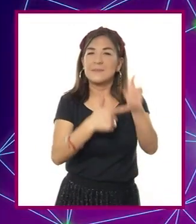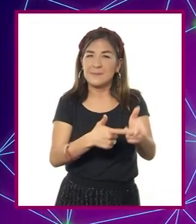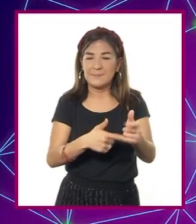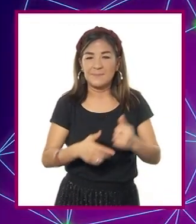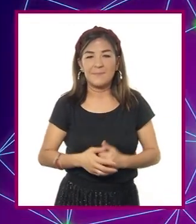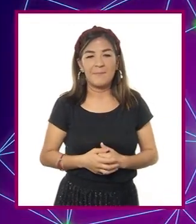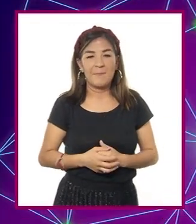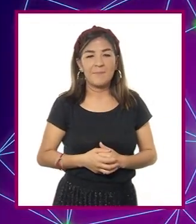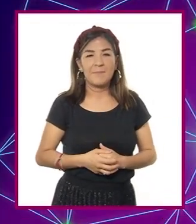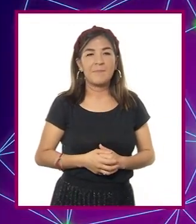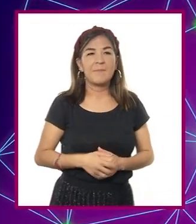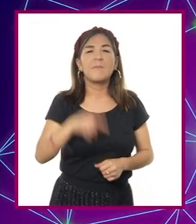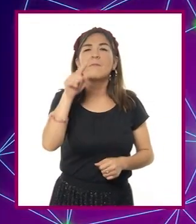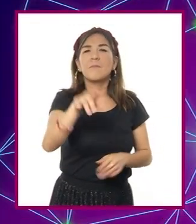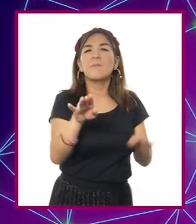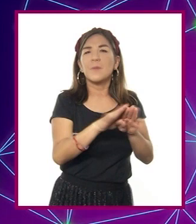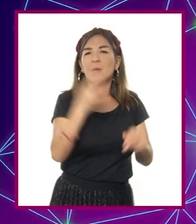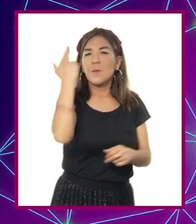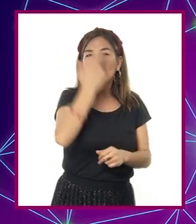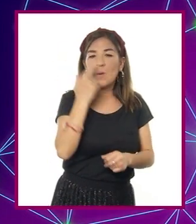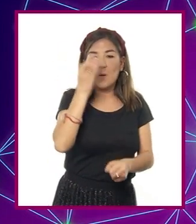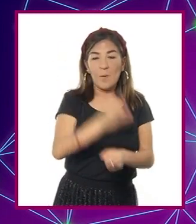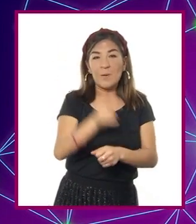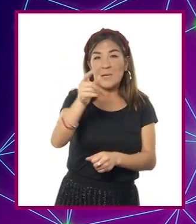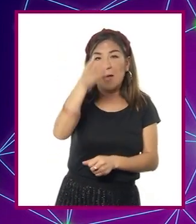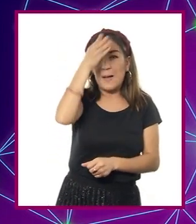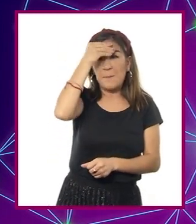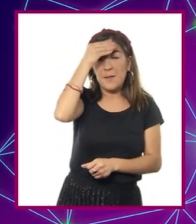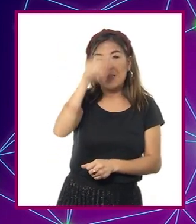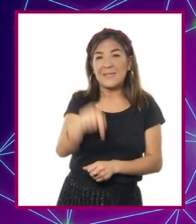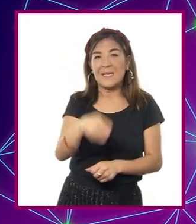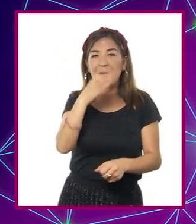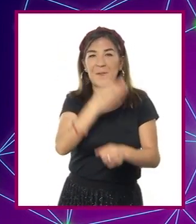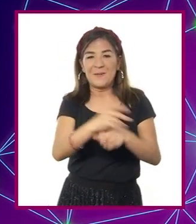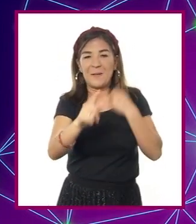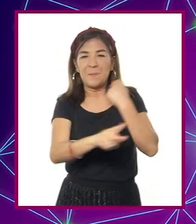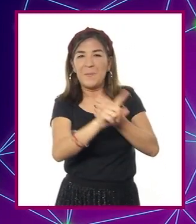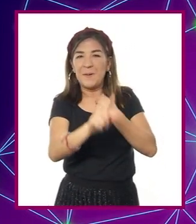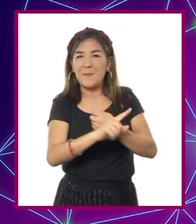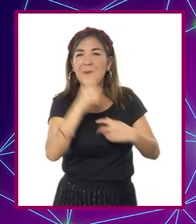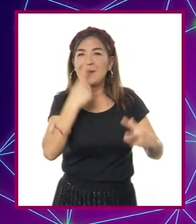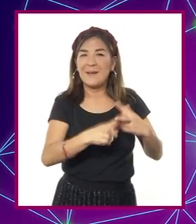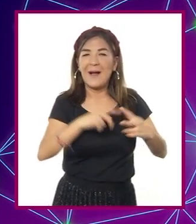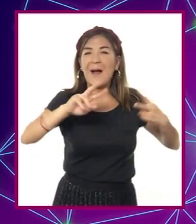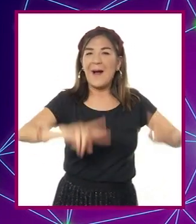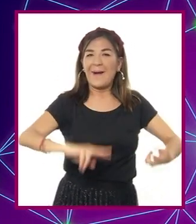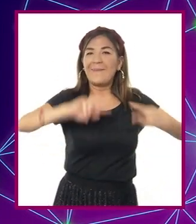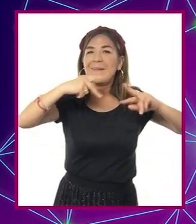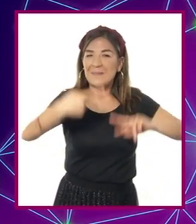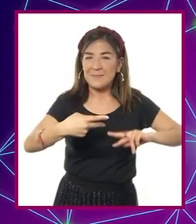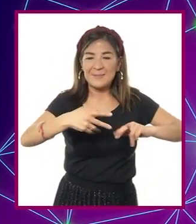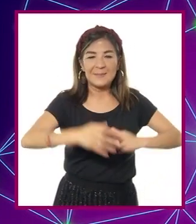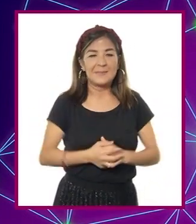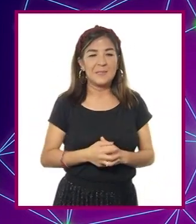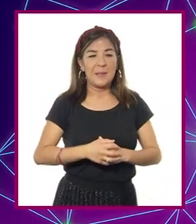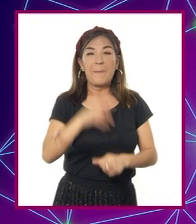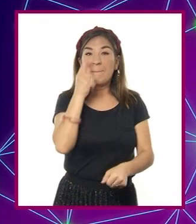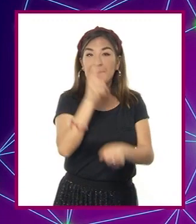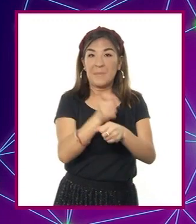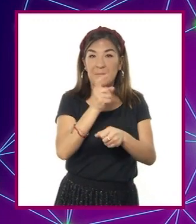continuemos. Para evaluar lo que hemos aprendido sobre esta situación de proporcionalidad inversa,